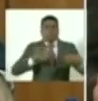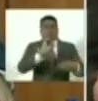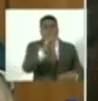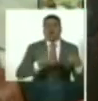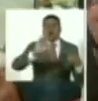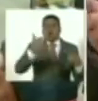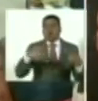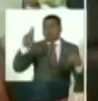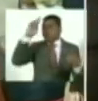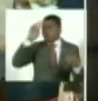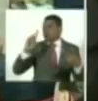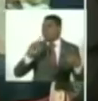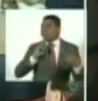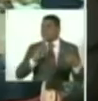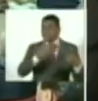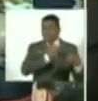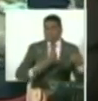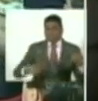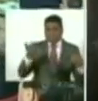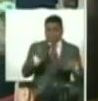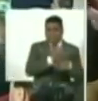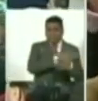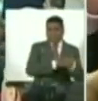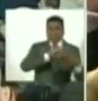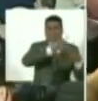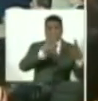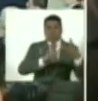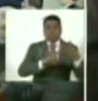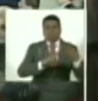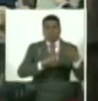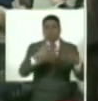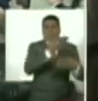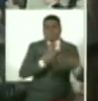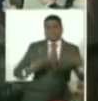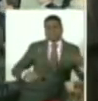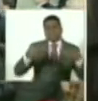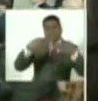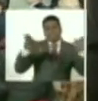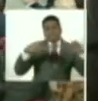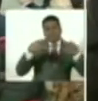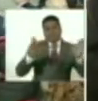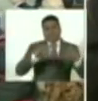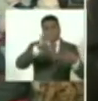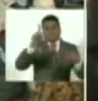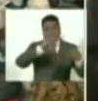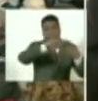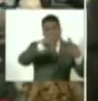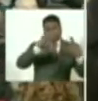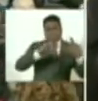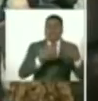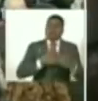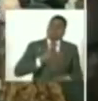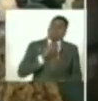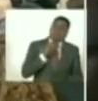revolución, pero que también no se puede olvidar una cifra que dio ayer el presidente. El país